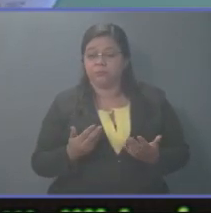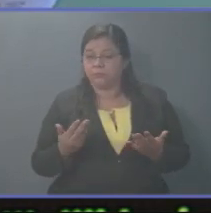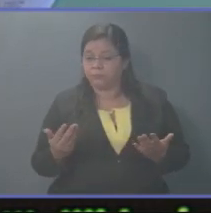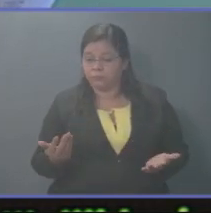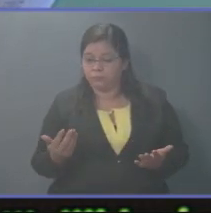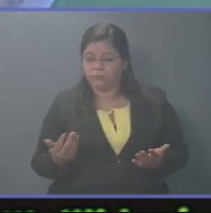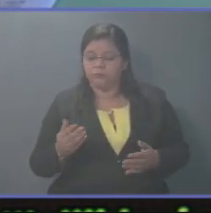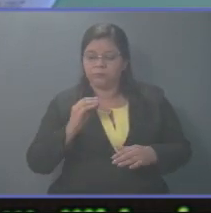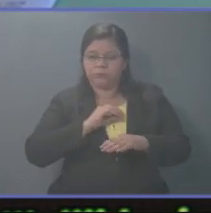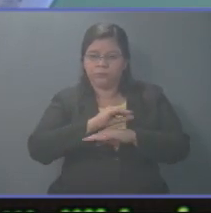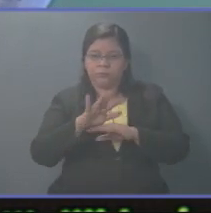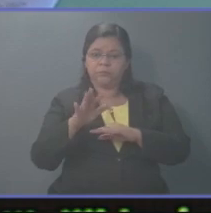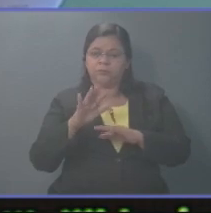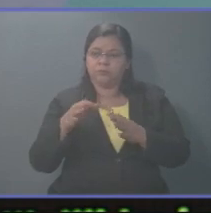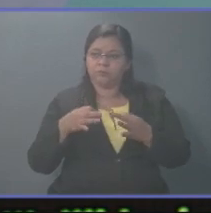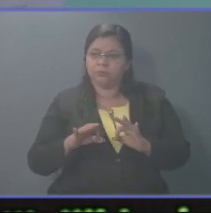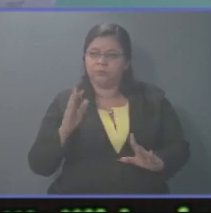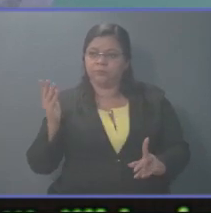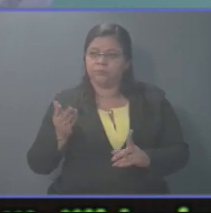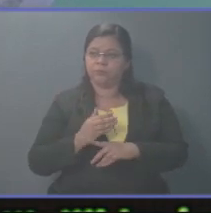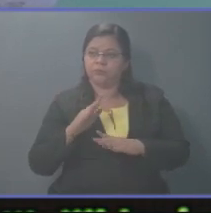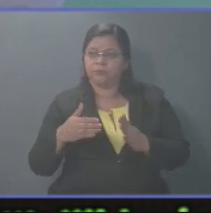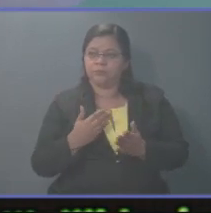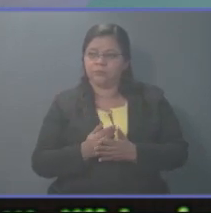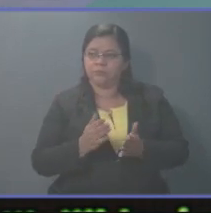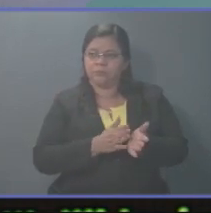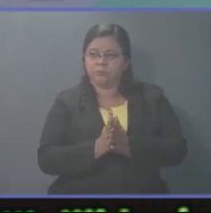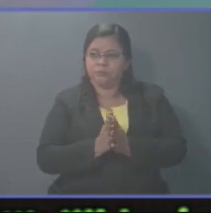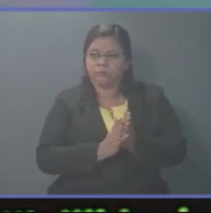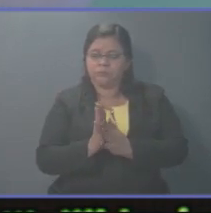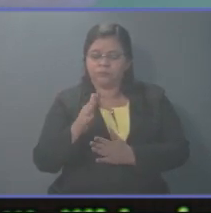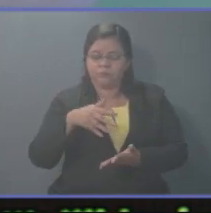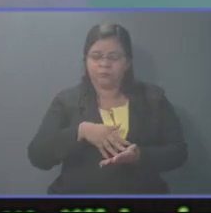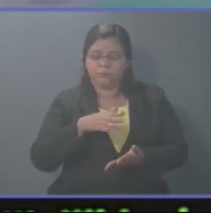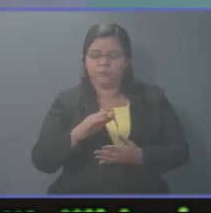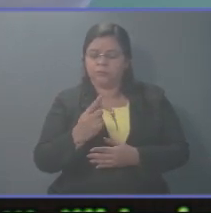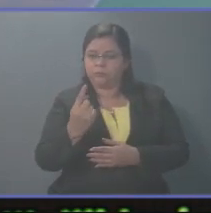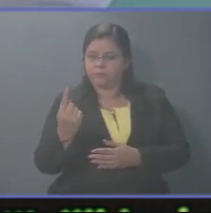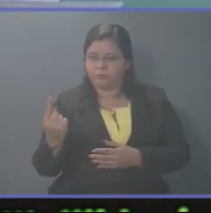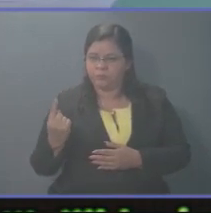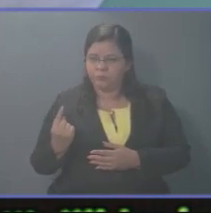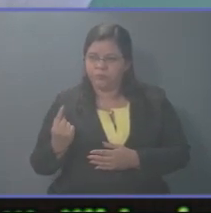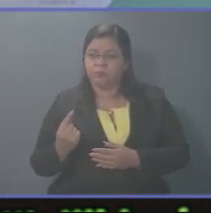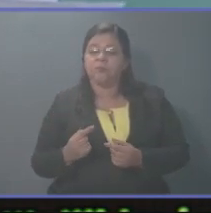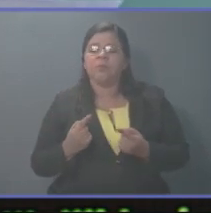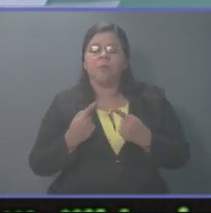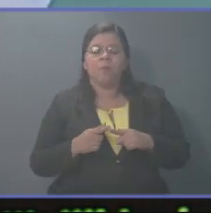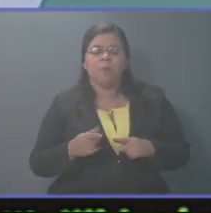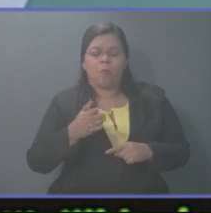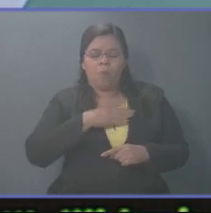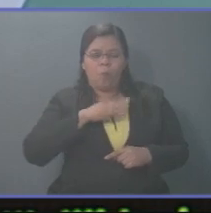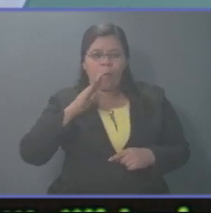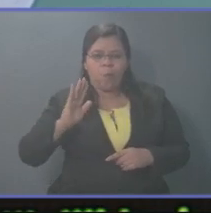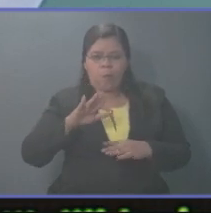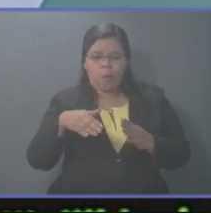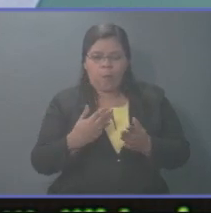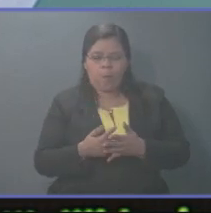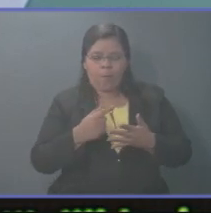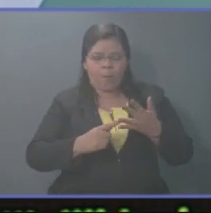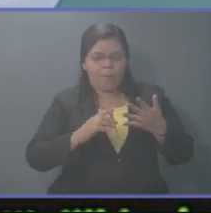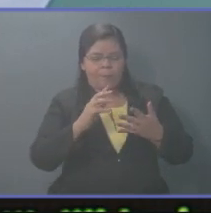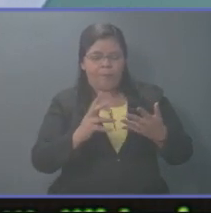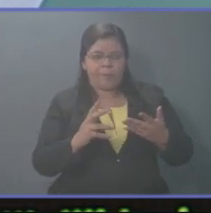éstas incidirán directamente en los intereses de la población del municipio. Y en cumplimiento a dicha exigencia